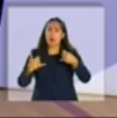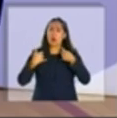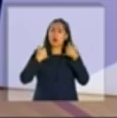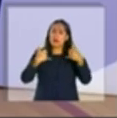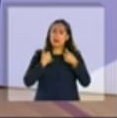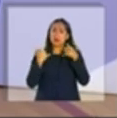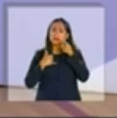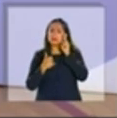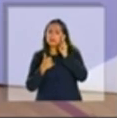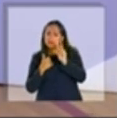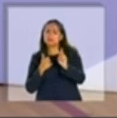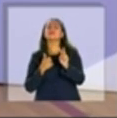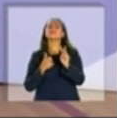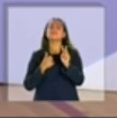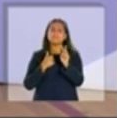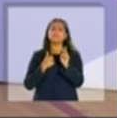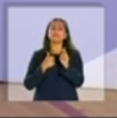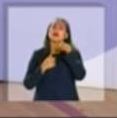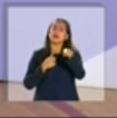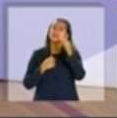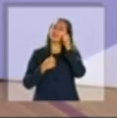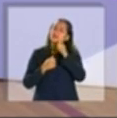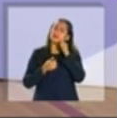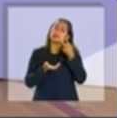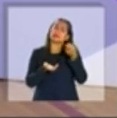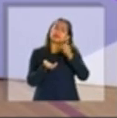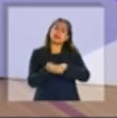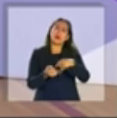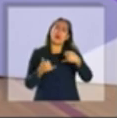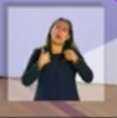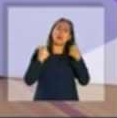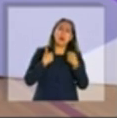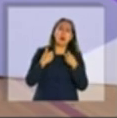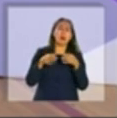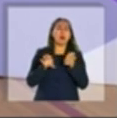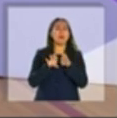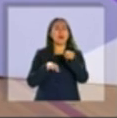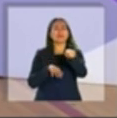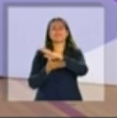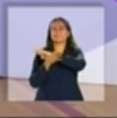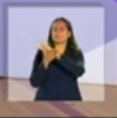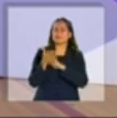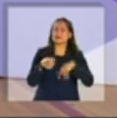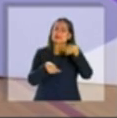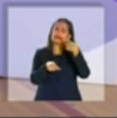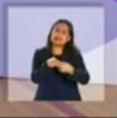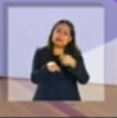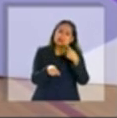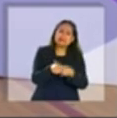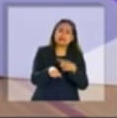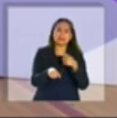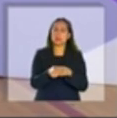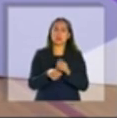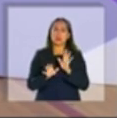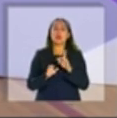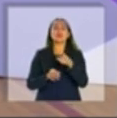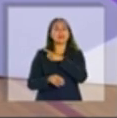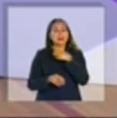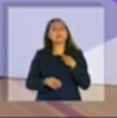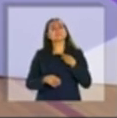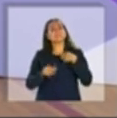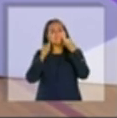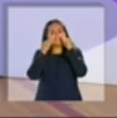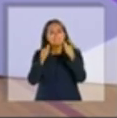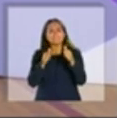de 2018 los migrantes que entren por la frontera sur van a ser mejor tratados. A mí no me quedó nada claro. O